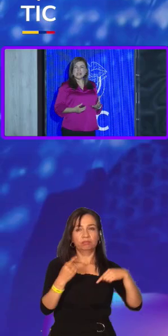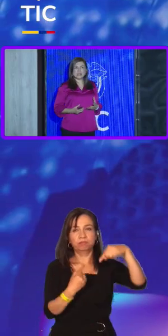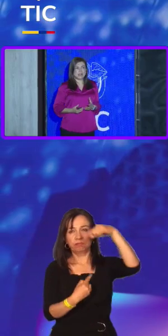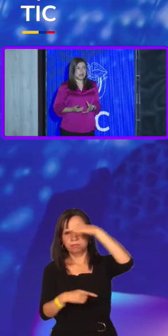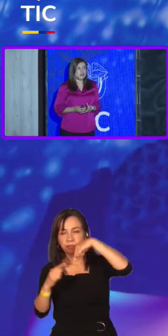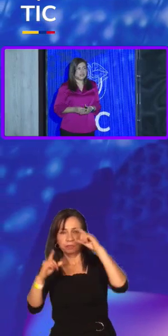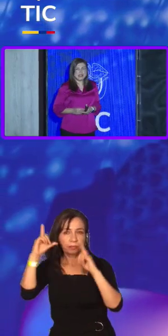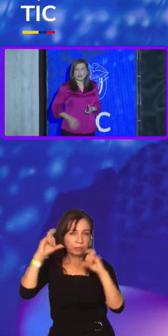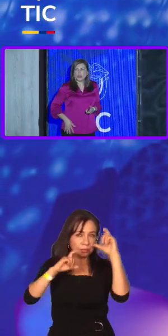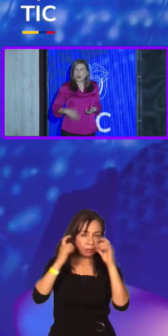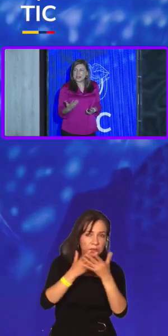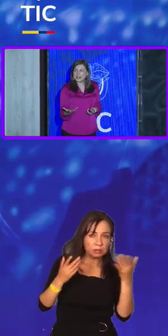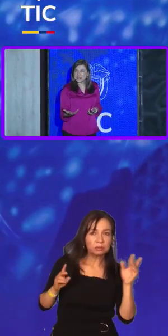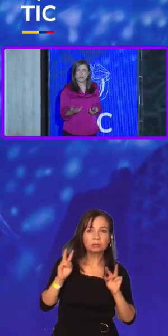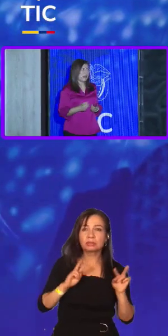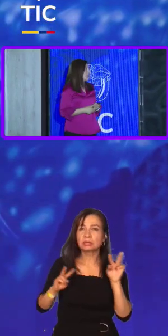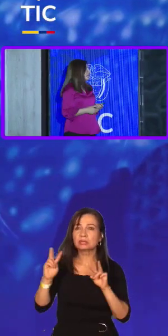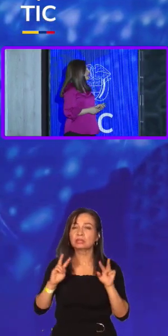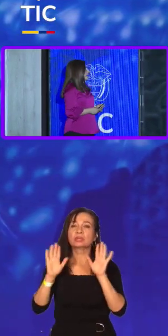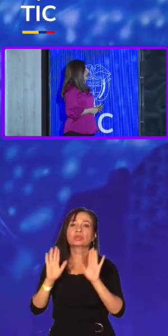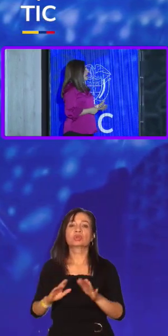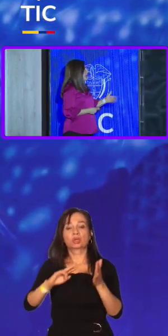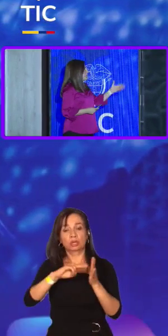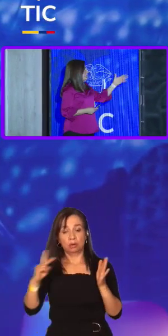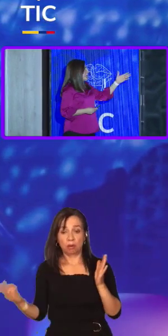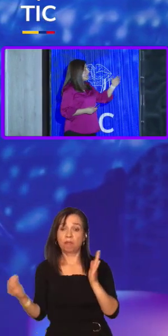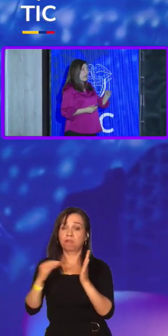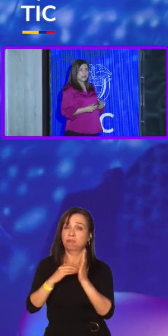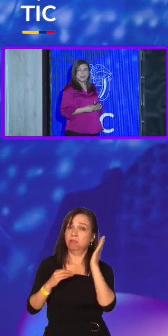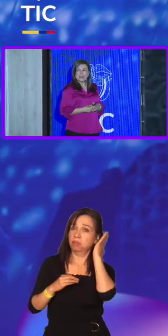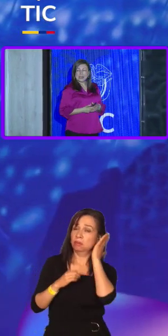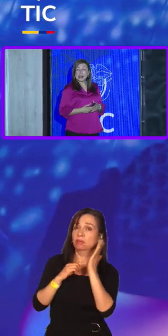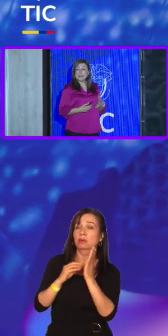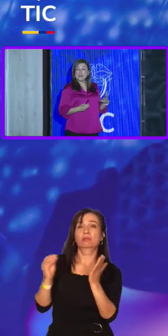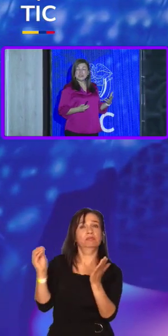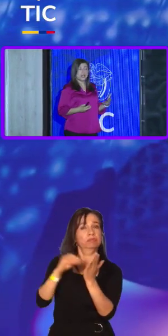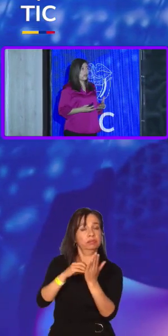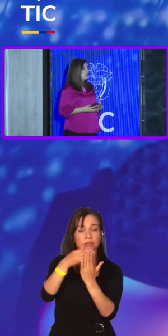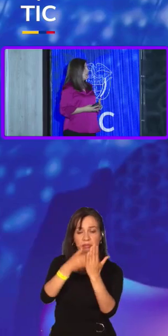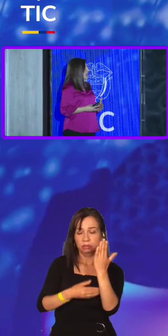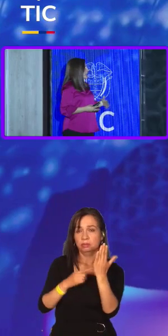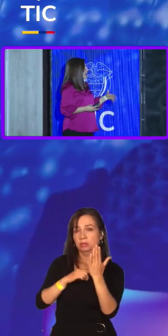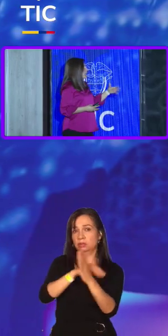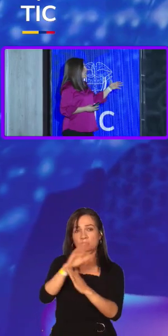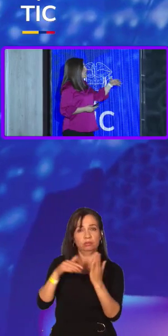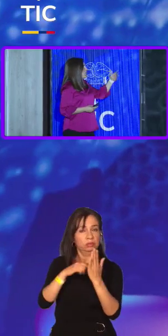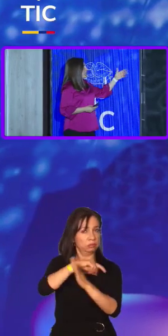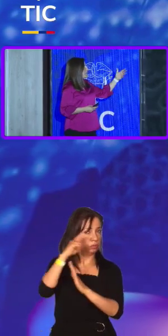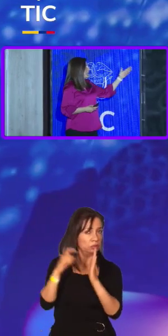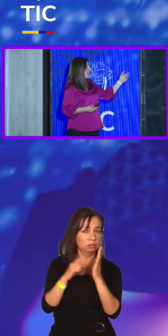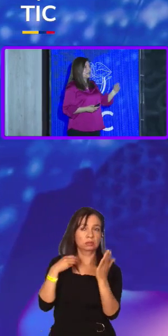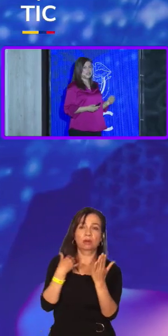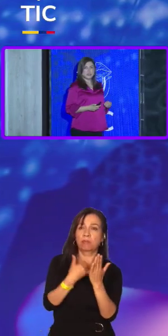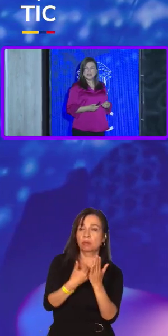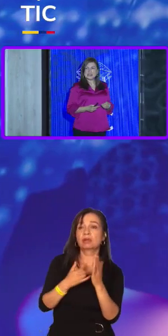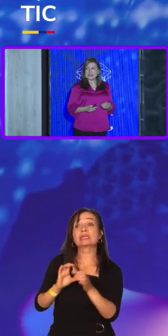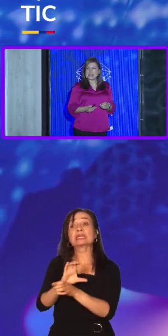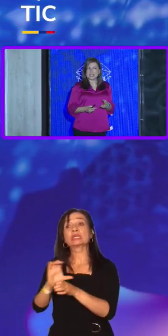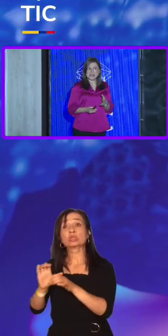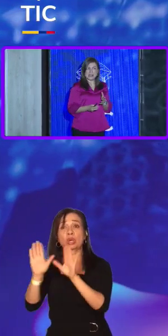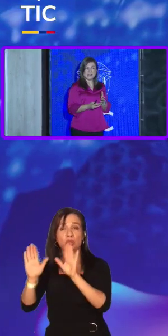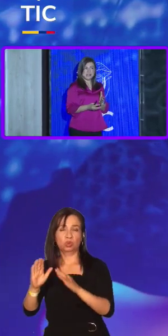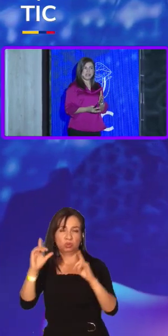tecnologías móviles, queremos tener todo en el celular, también que ha impulsado que tengamos ciudades